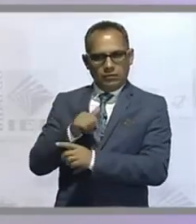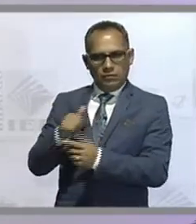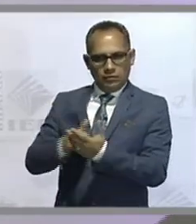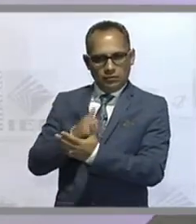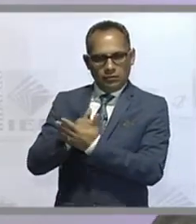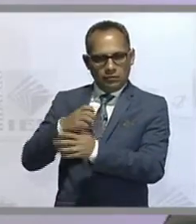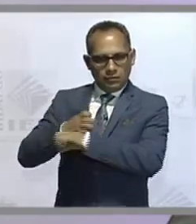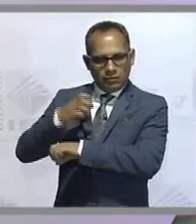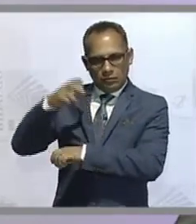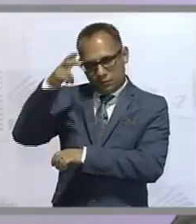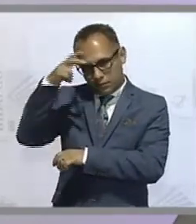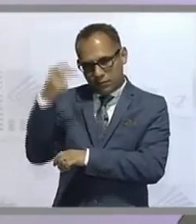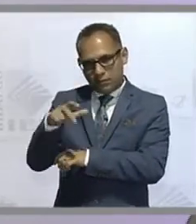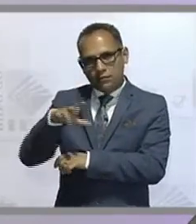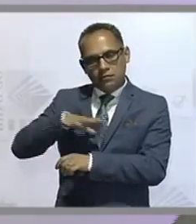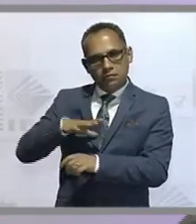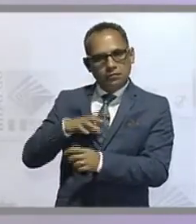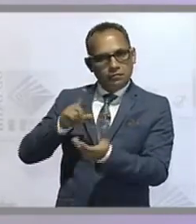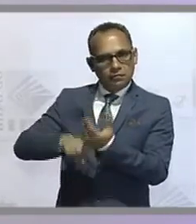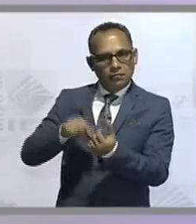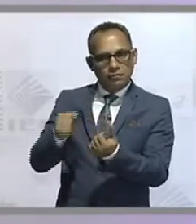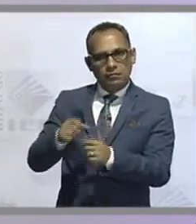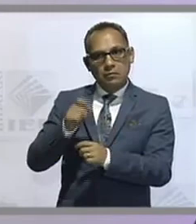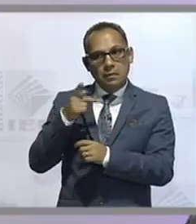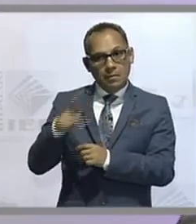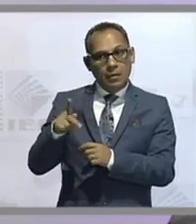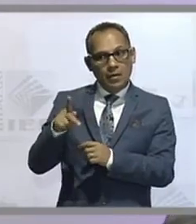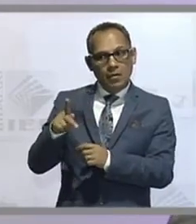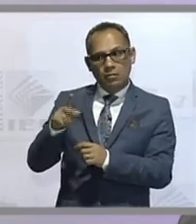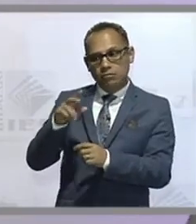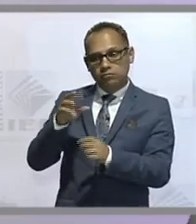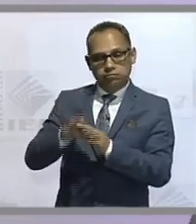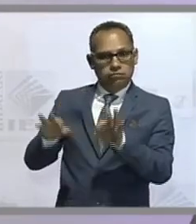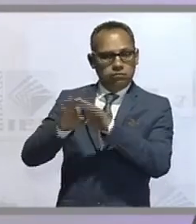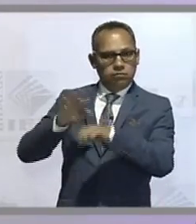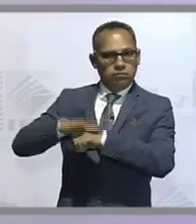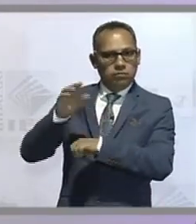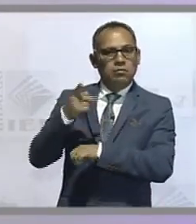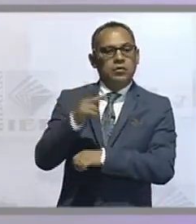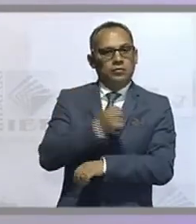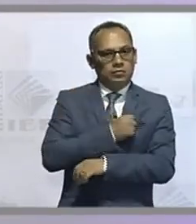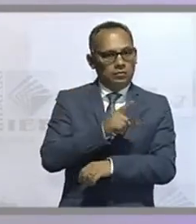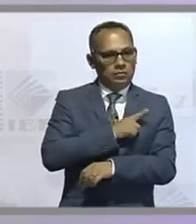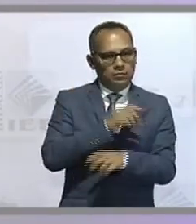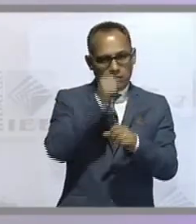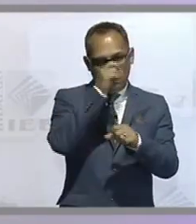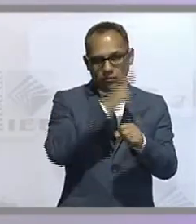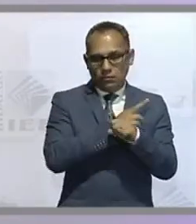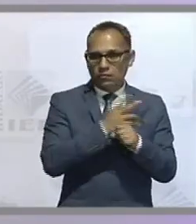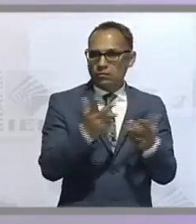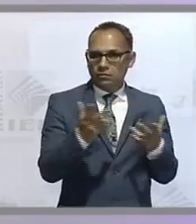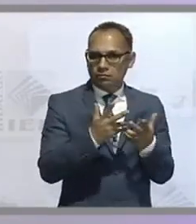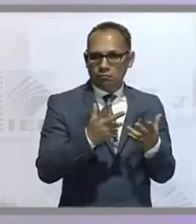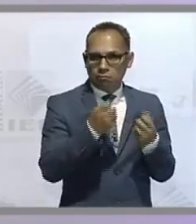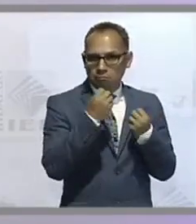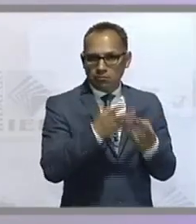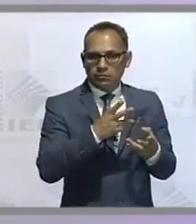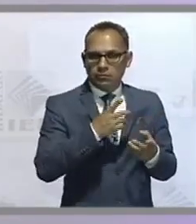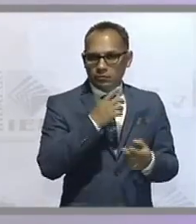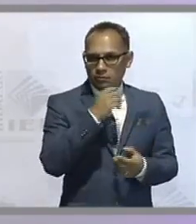supuesto mucho más grande que para la secretaria de salud para la para lo que sería la con